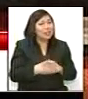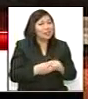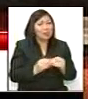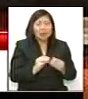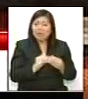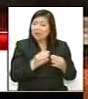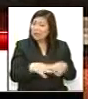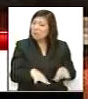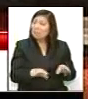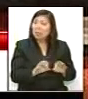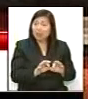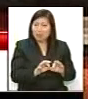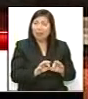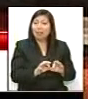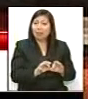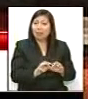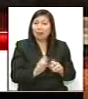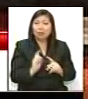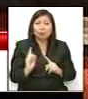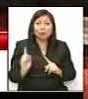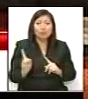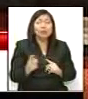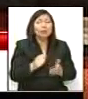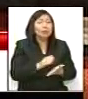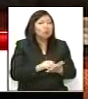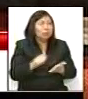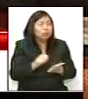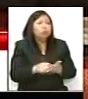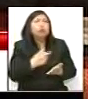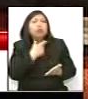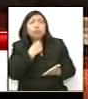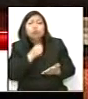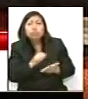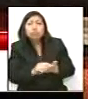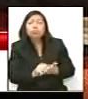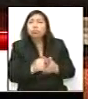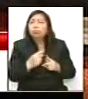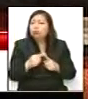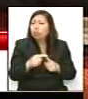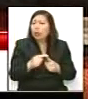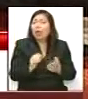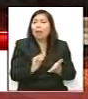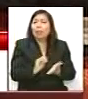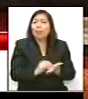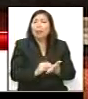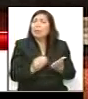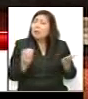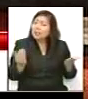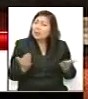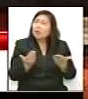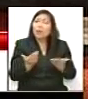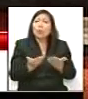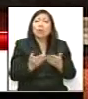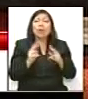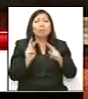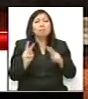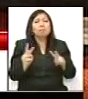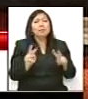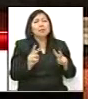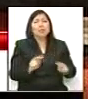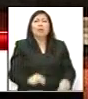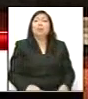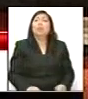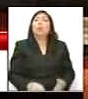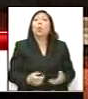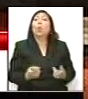importante. José María Arguedas, recordemos, un poeta, escritor, etnólogo peruano, que hace además énfasis en una visión indígena